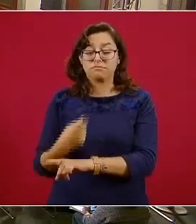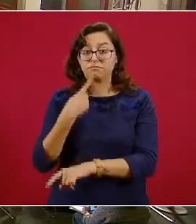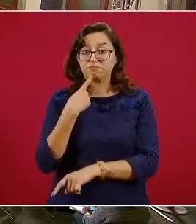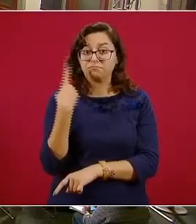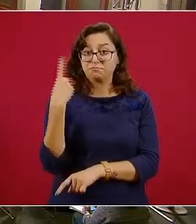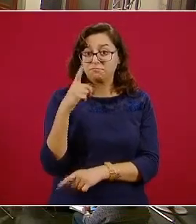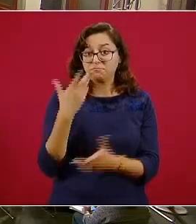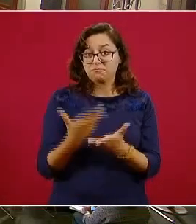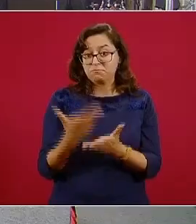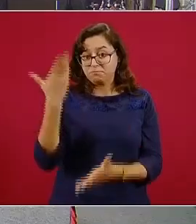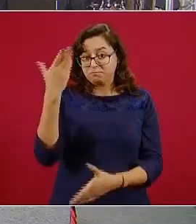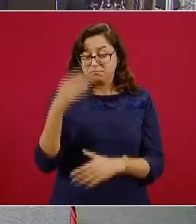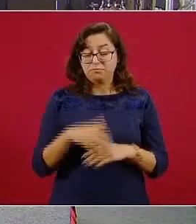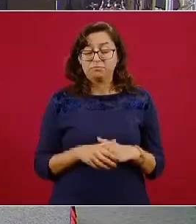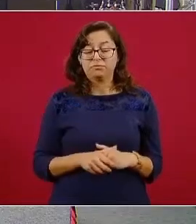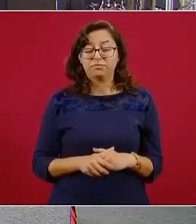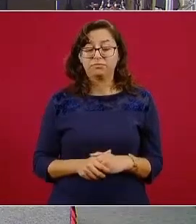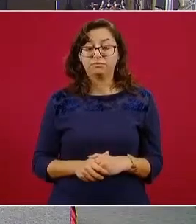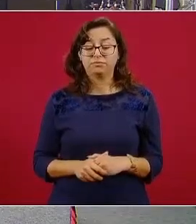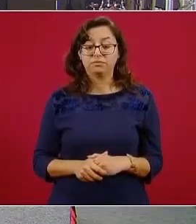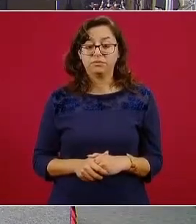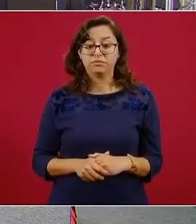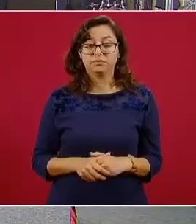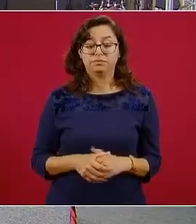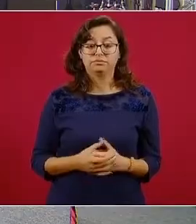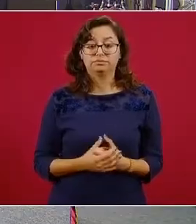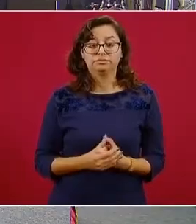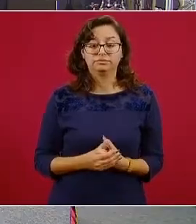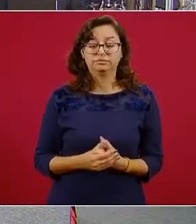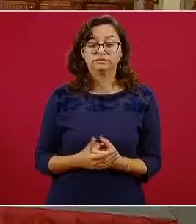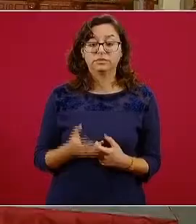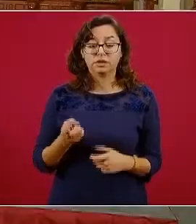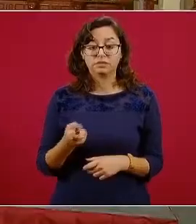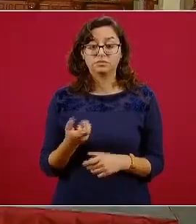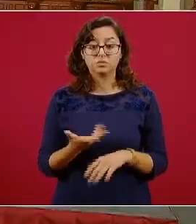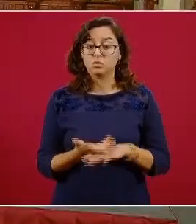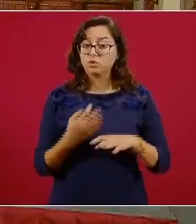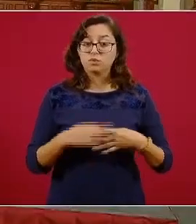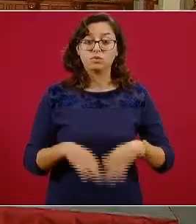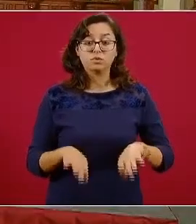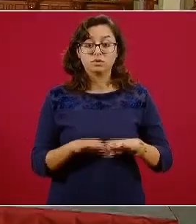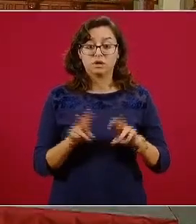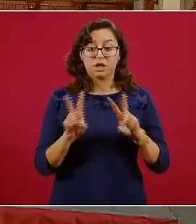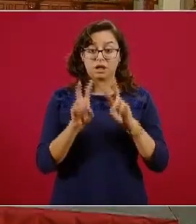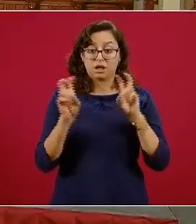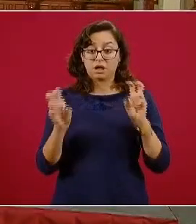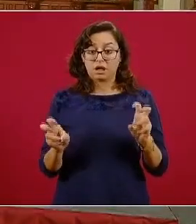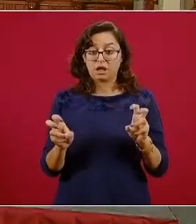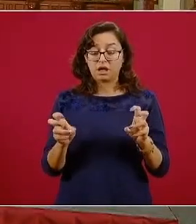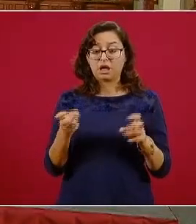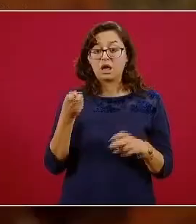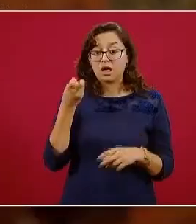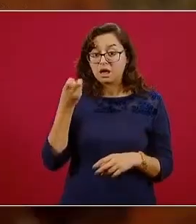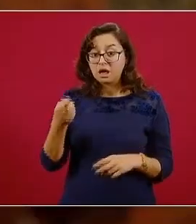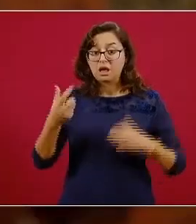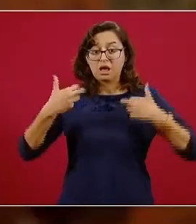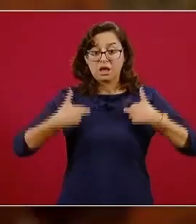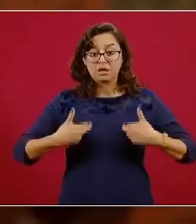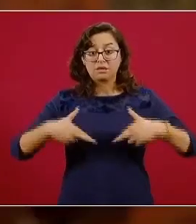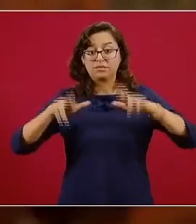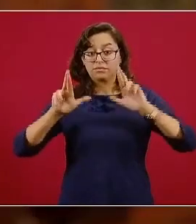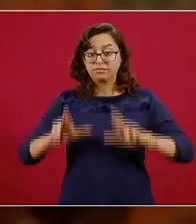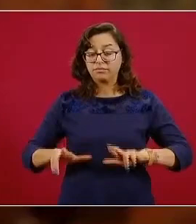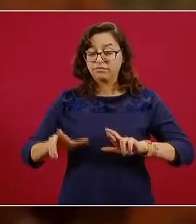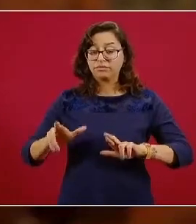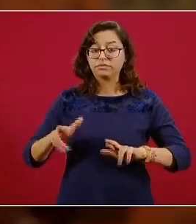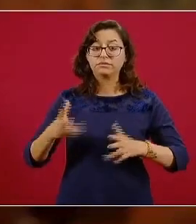ley señale como de índole sexual. Esto es muy importante. La representación jurídica es el derecho